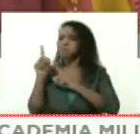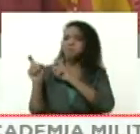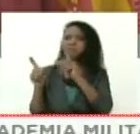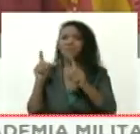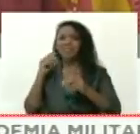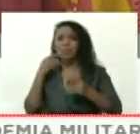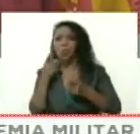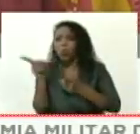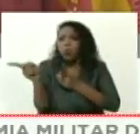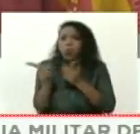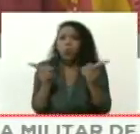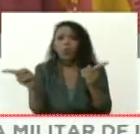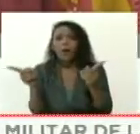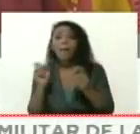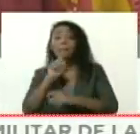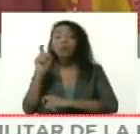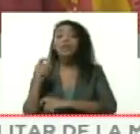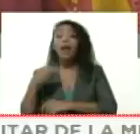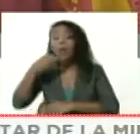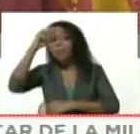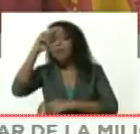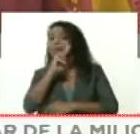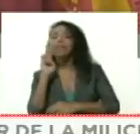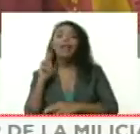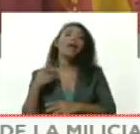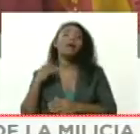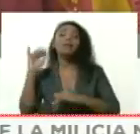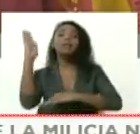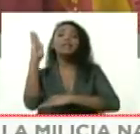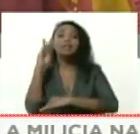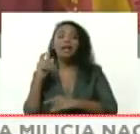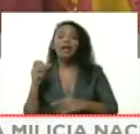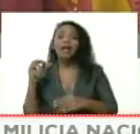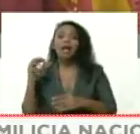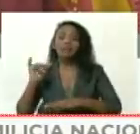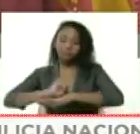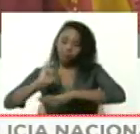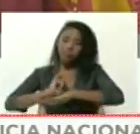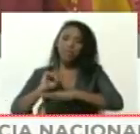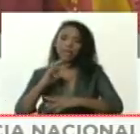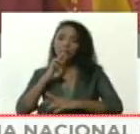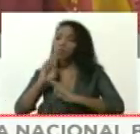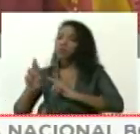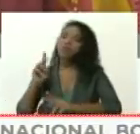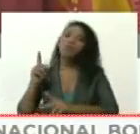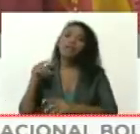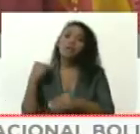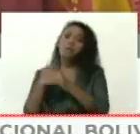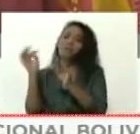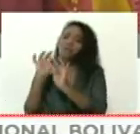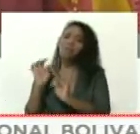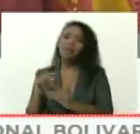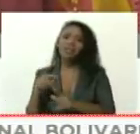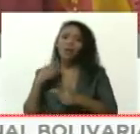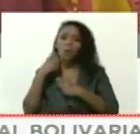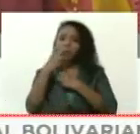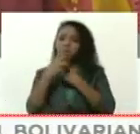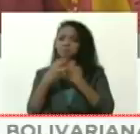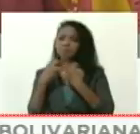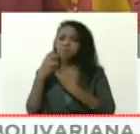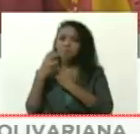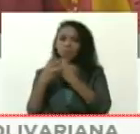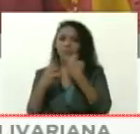de la iglesia, y los padres de la iglesia respondieron de igual manera, pero con un rictus de amargura en la boca.